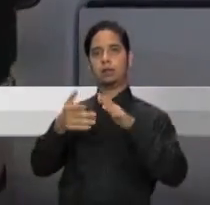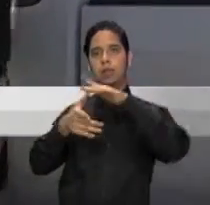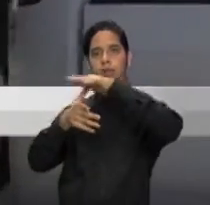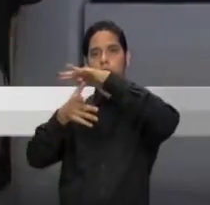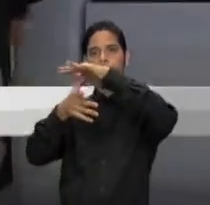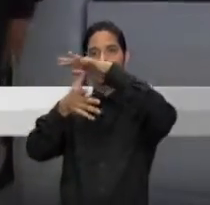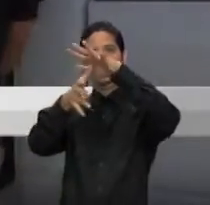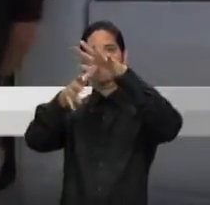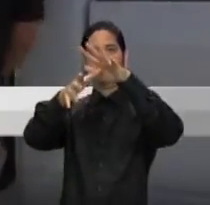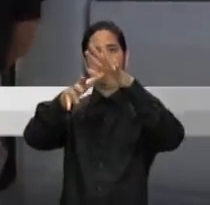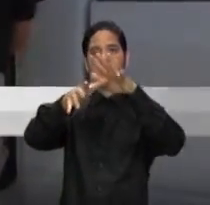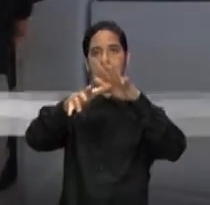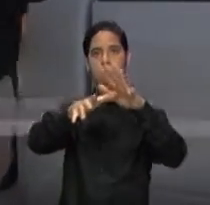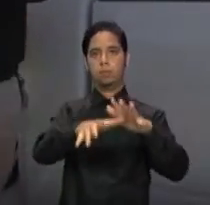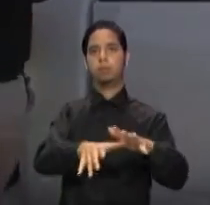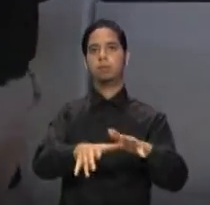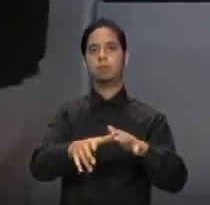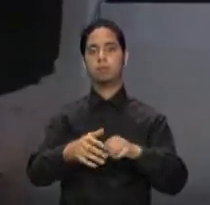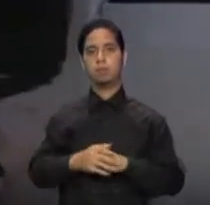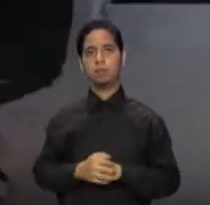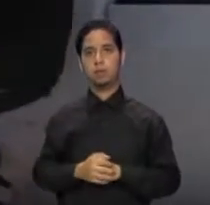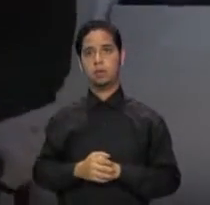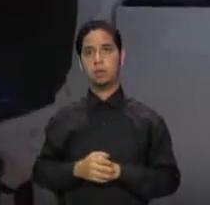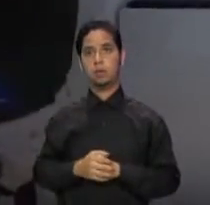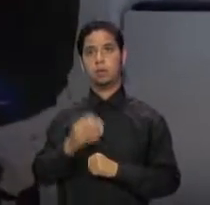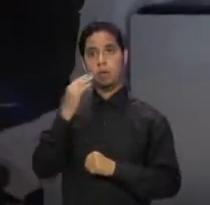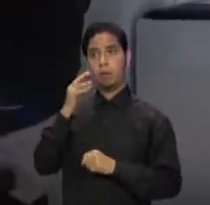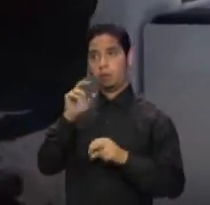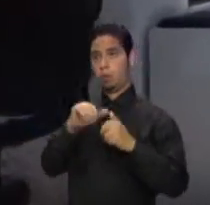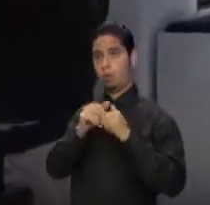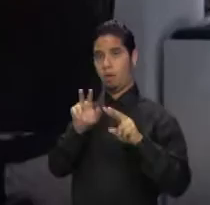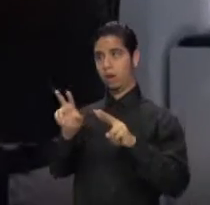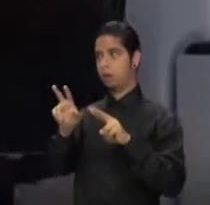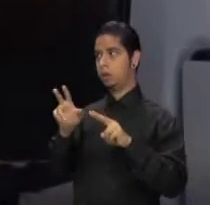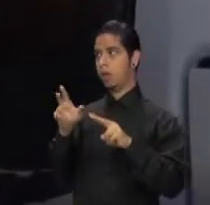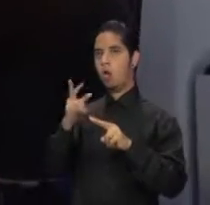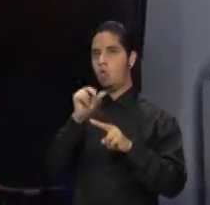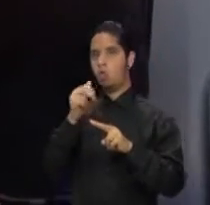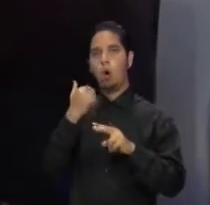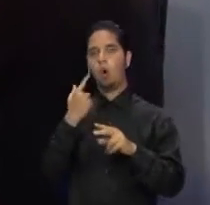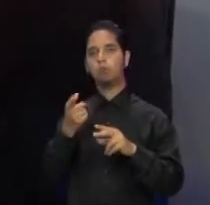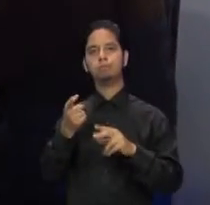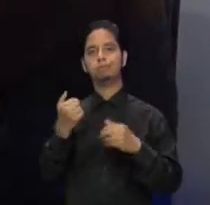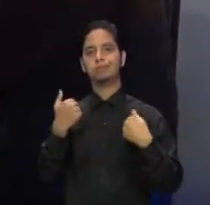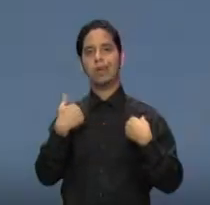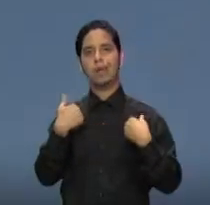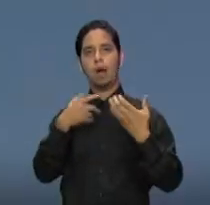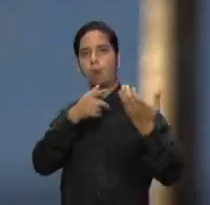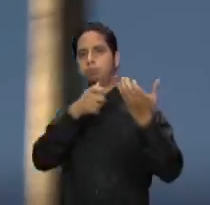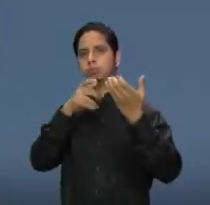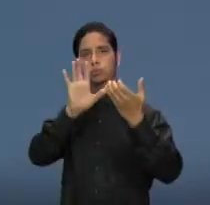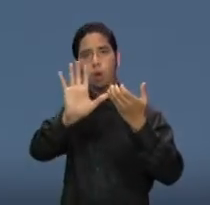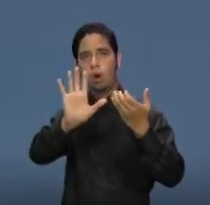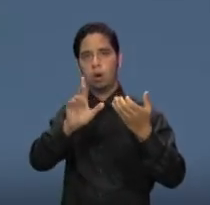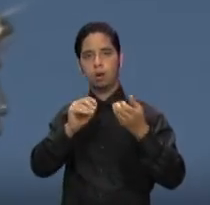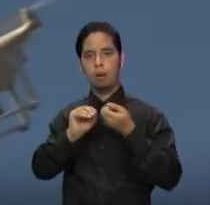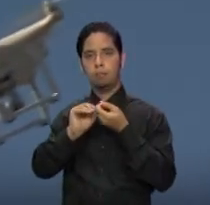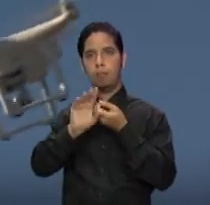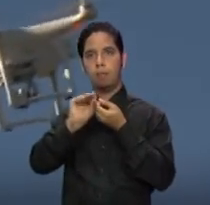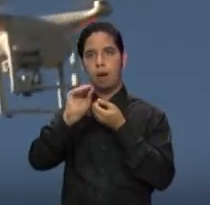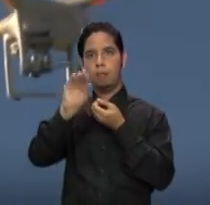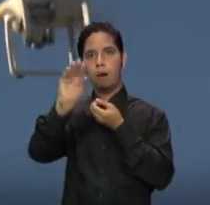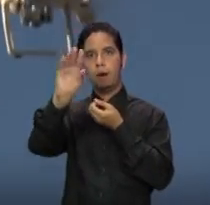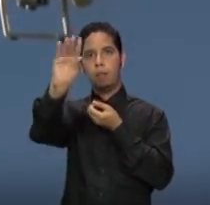de aterrizaje de emergencia. A pesar de su apariencia, no es un arma de fuego y ya hay varias agencias gubernamentales que